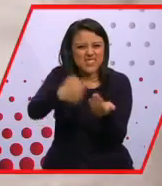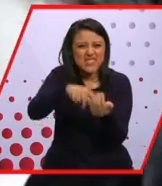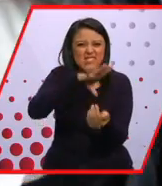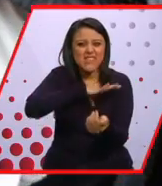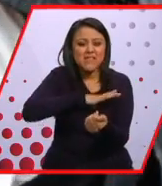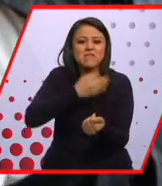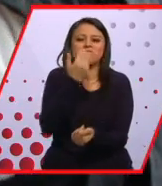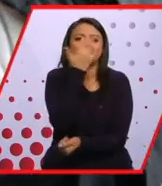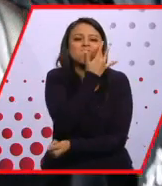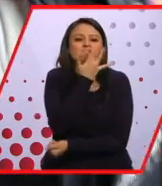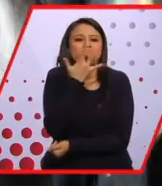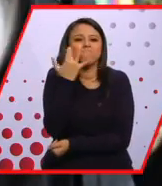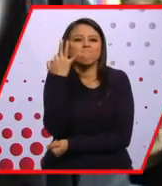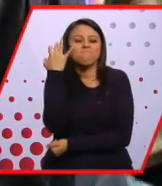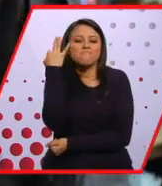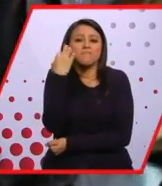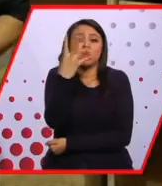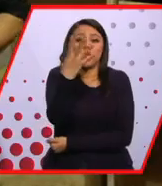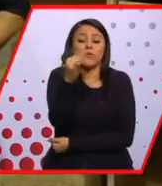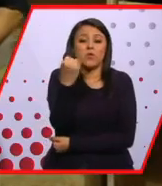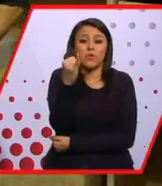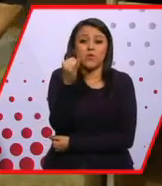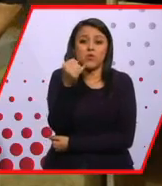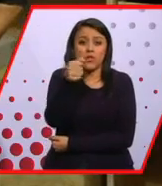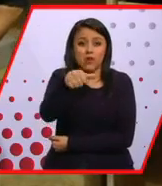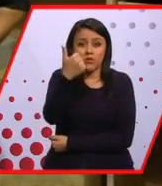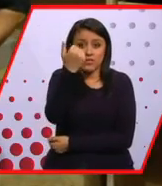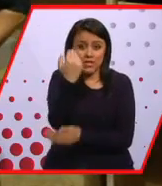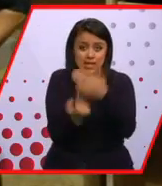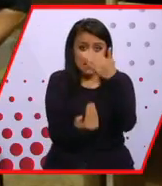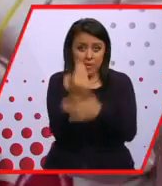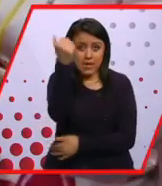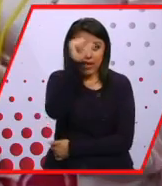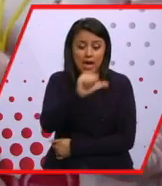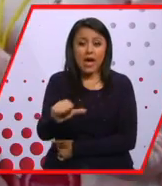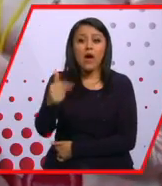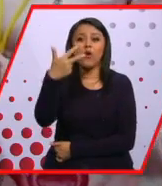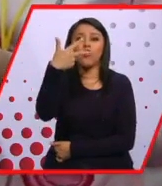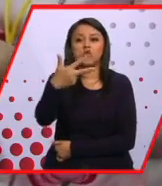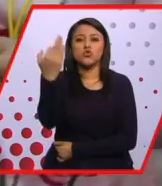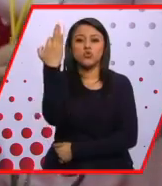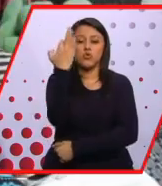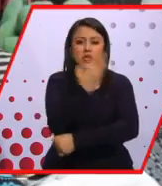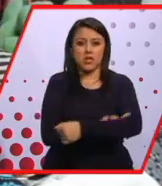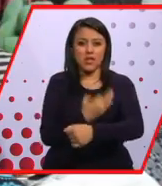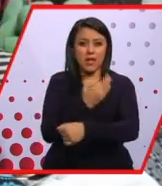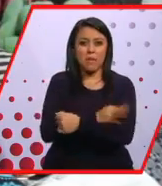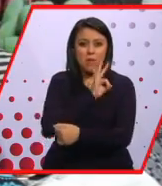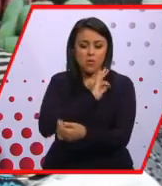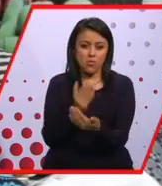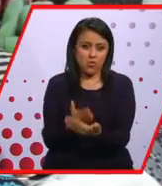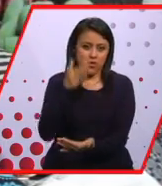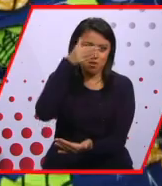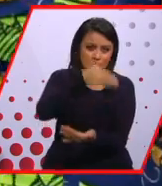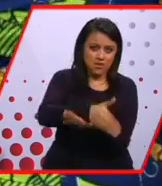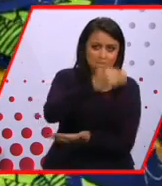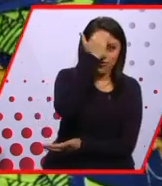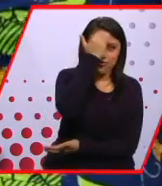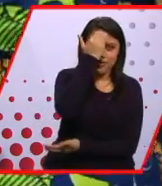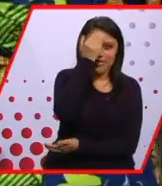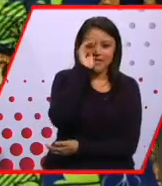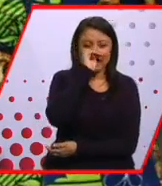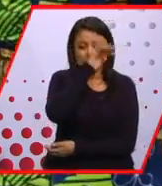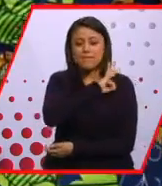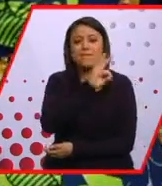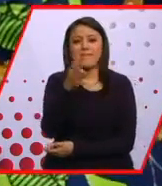¡Deliciosos! Tienen hasta el 4 de junio en un horario de 11 de la mañana a 8 p.m. para darse una vuelta por todo el mundo. Pues como ve que